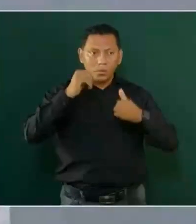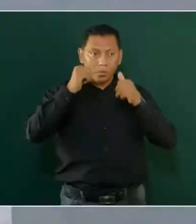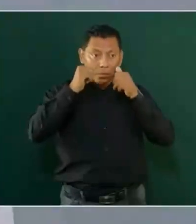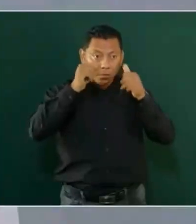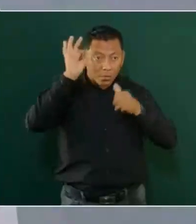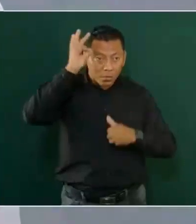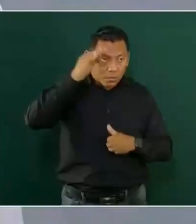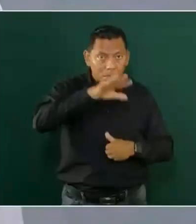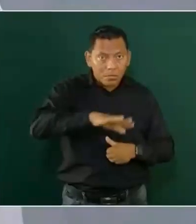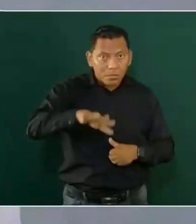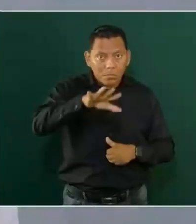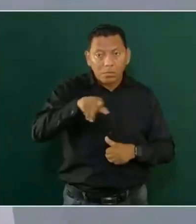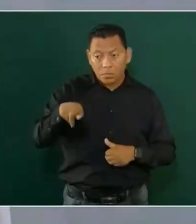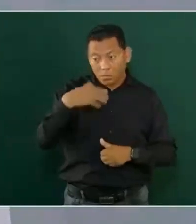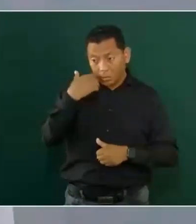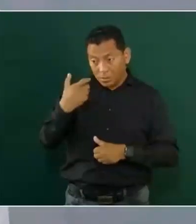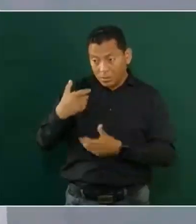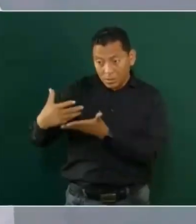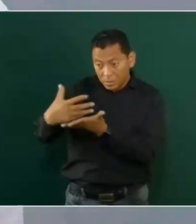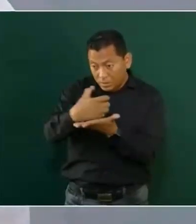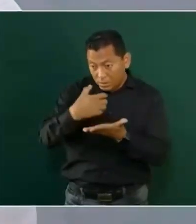Si quieren hacer dinero,